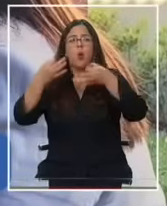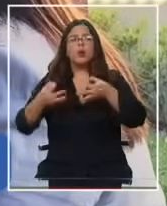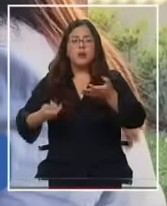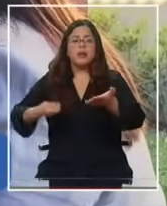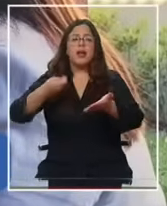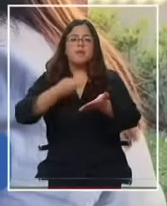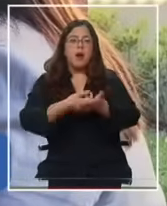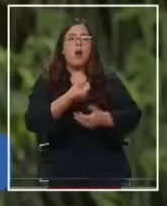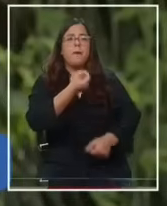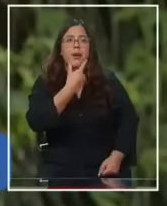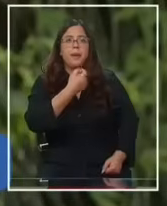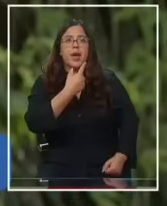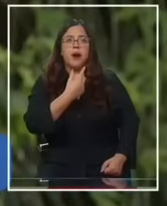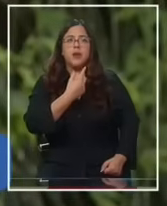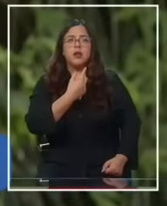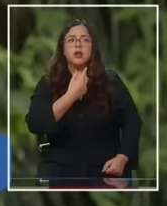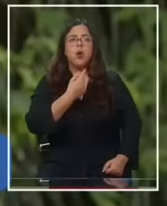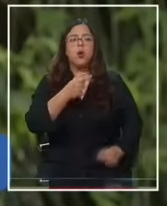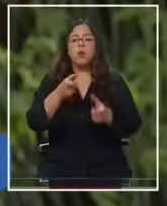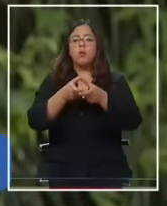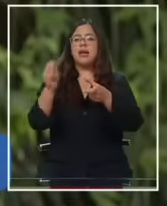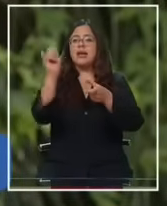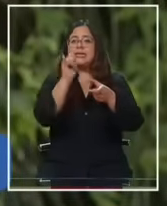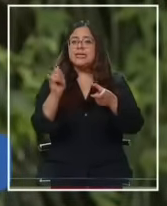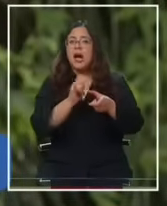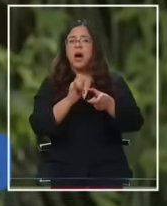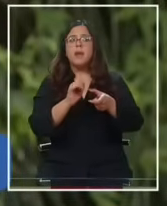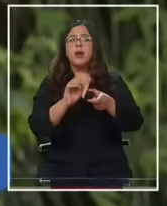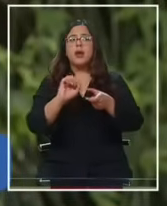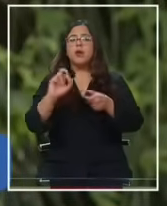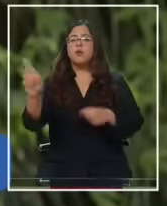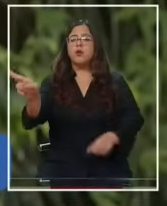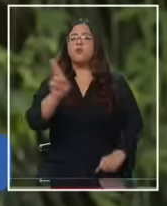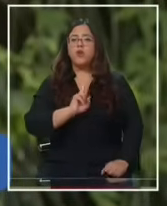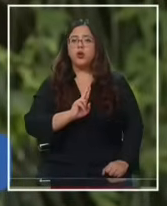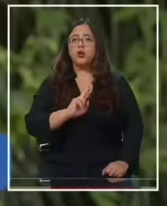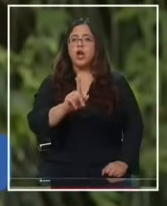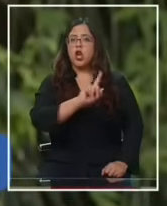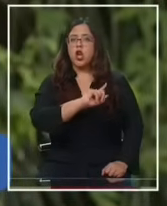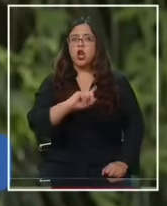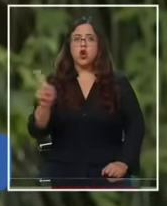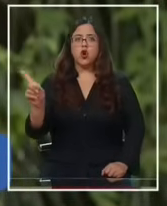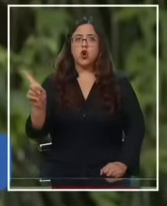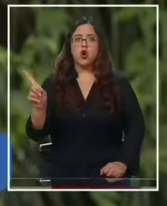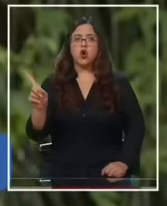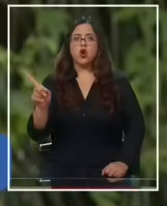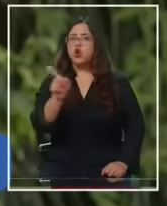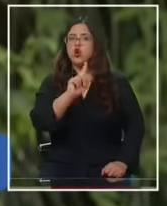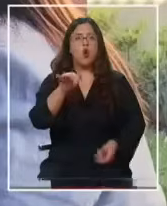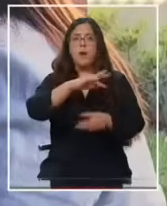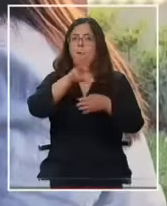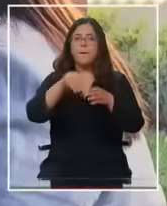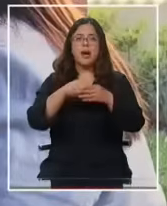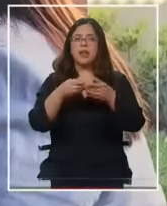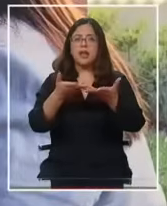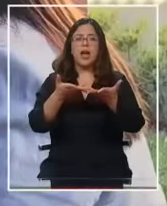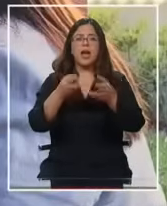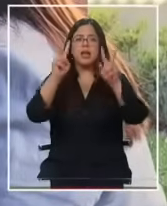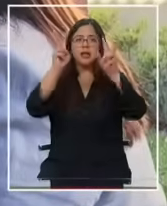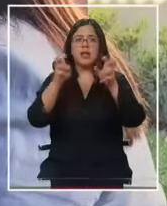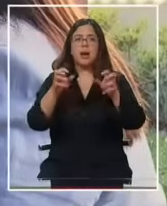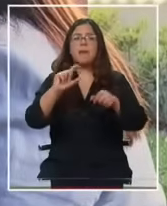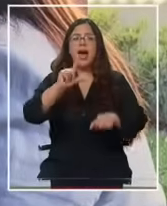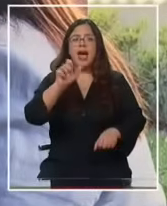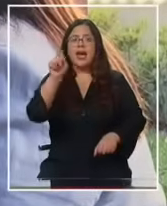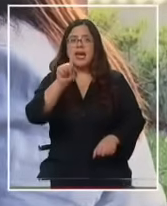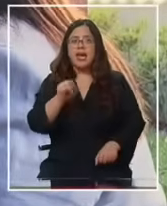de este medicamento. La ISAPRE en primera instancia contesta que no, porque no es GES, tampoco es